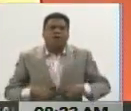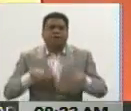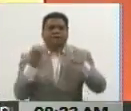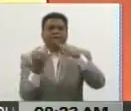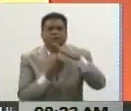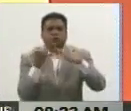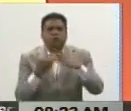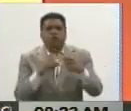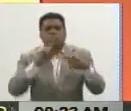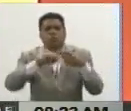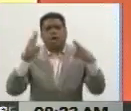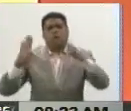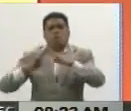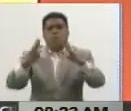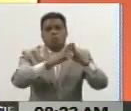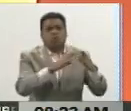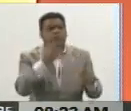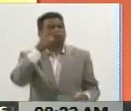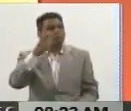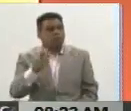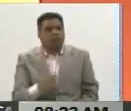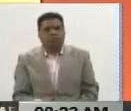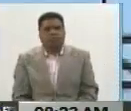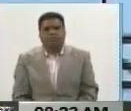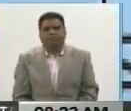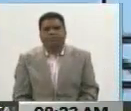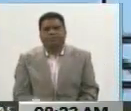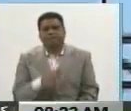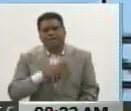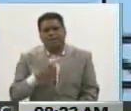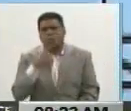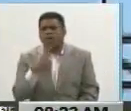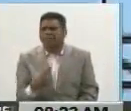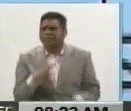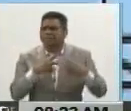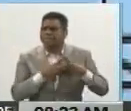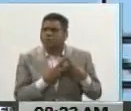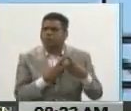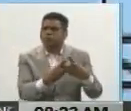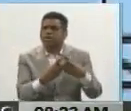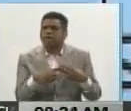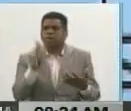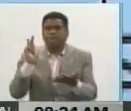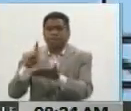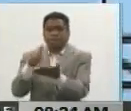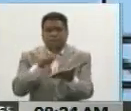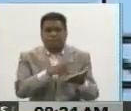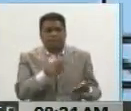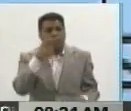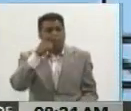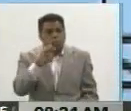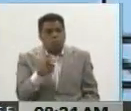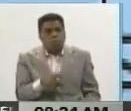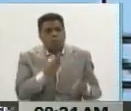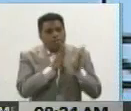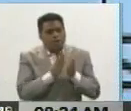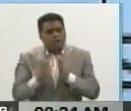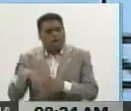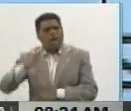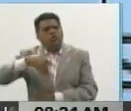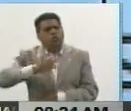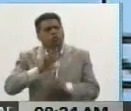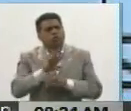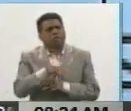interinstitucional, comunero, popular, ¿no? Quisiéramos resaltar el tema del voluntariado, de la participación popular y organización comunal. ¿A dónde